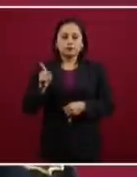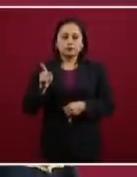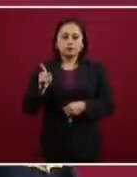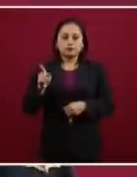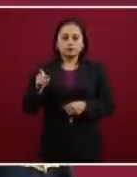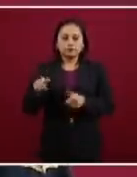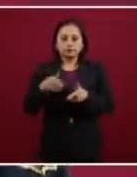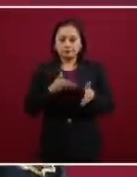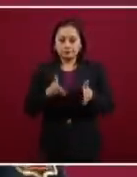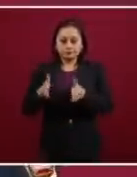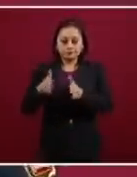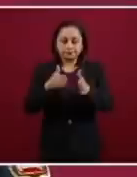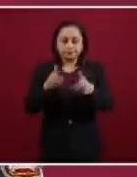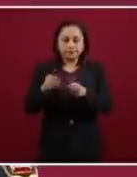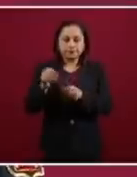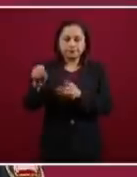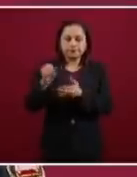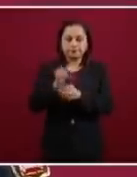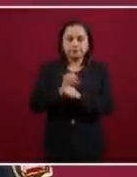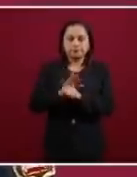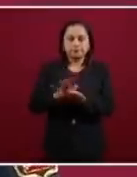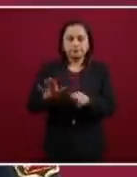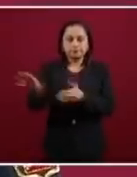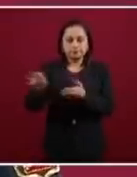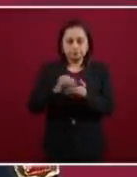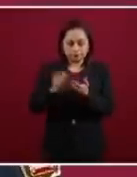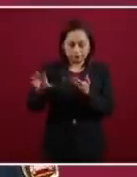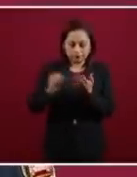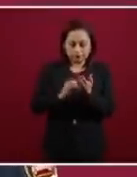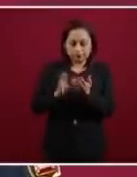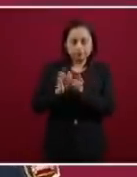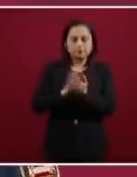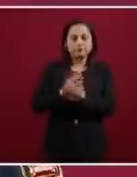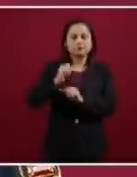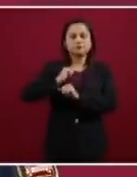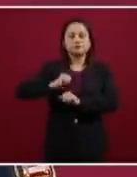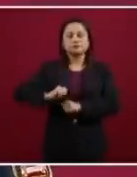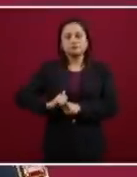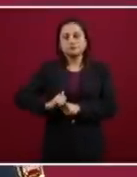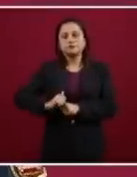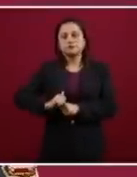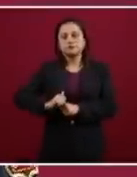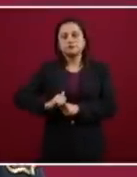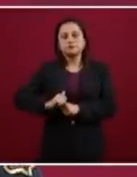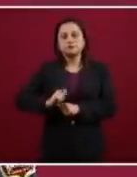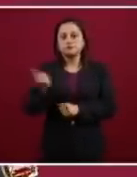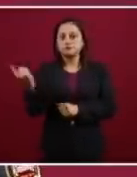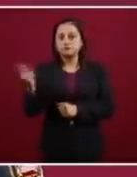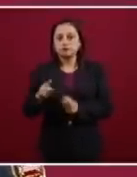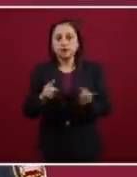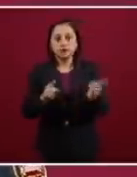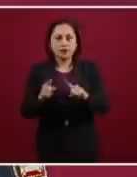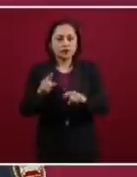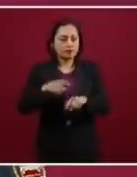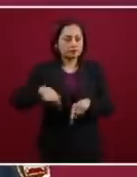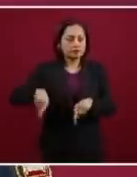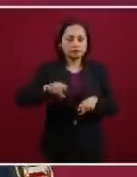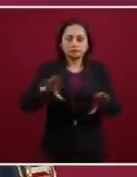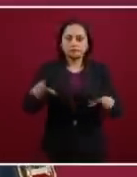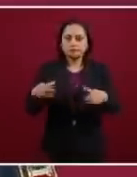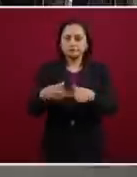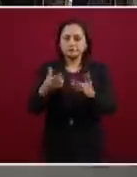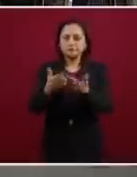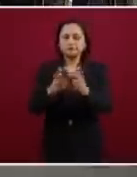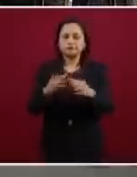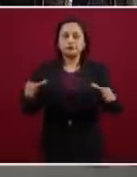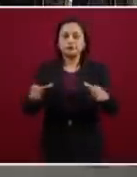haciendo el acopio de información va dirigiendo a todas las partes que conforman a este grupo ayer